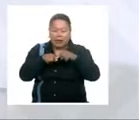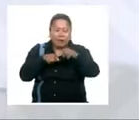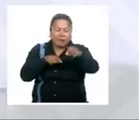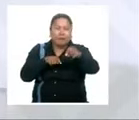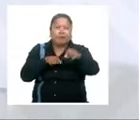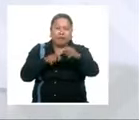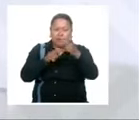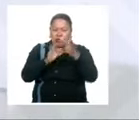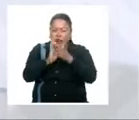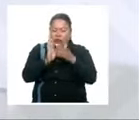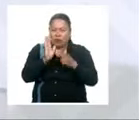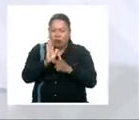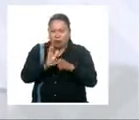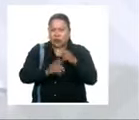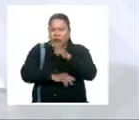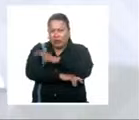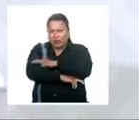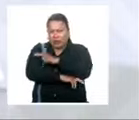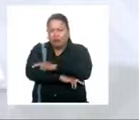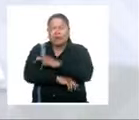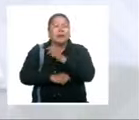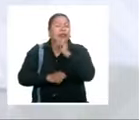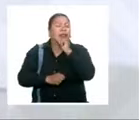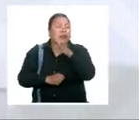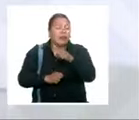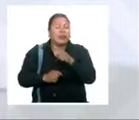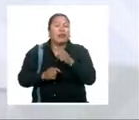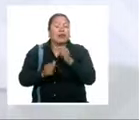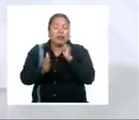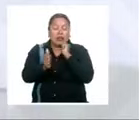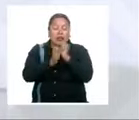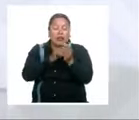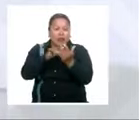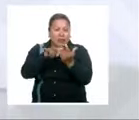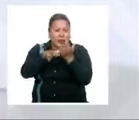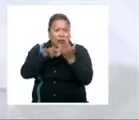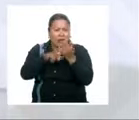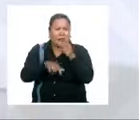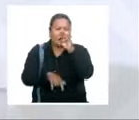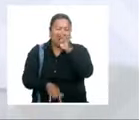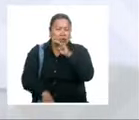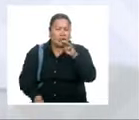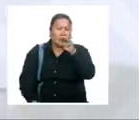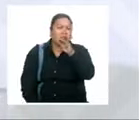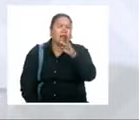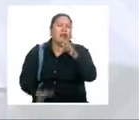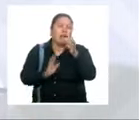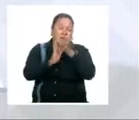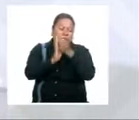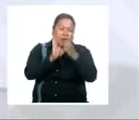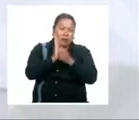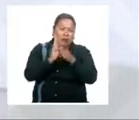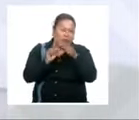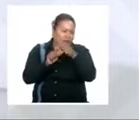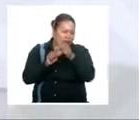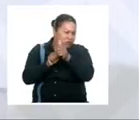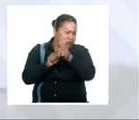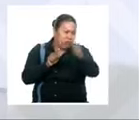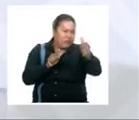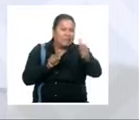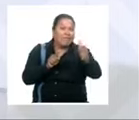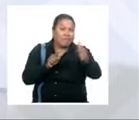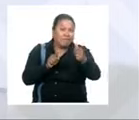a Huatulco, así como también la carretera que va de Mitla a Tehuantepec, son solo